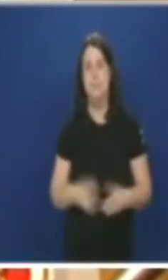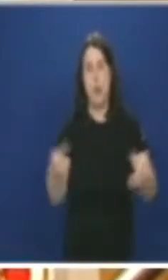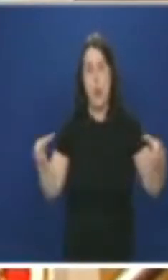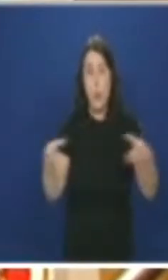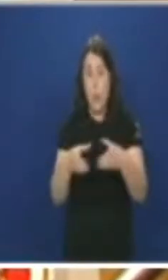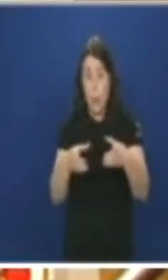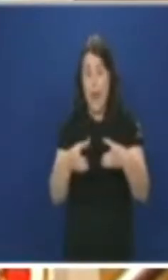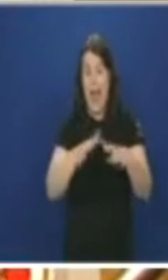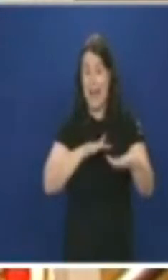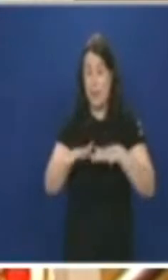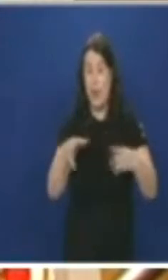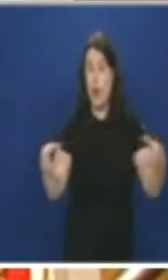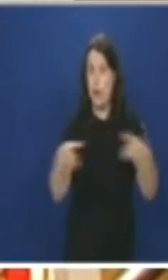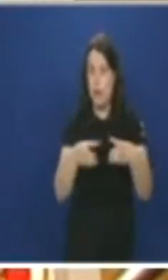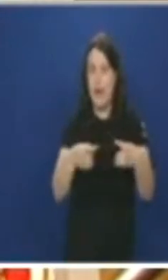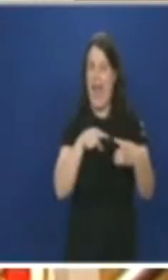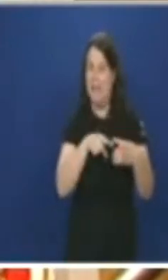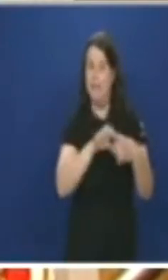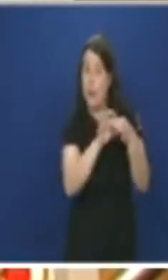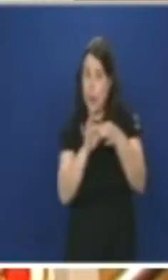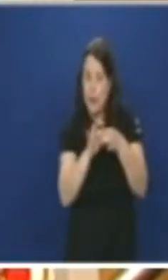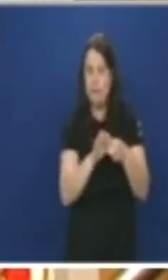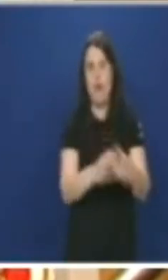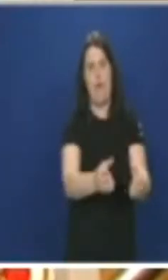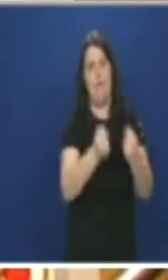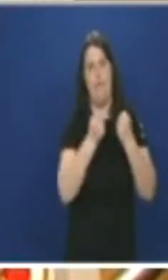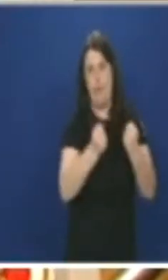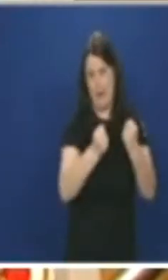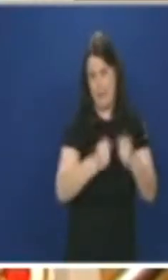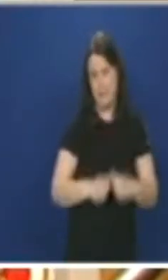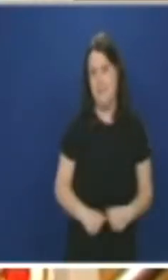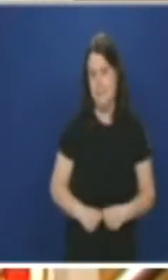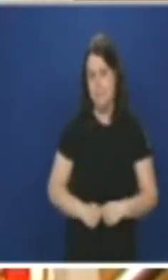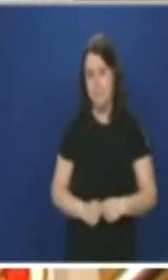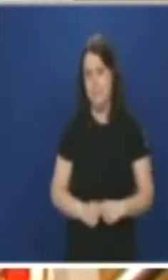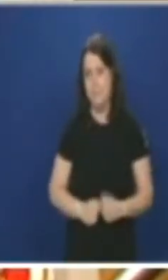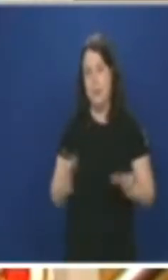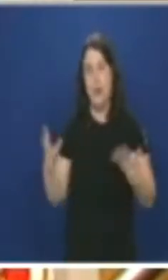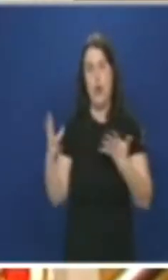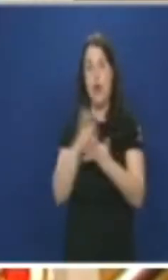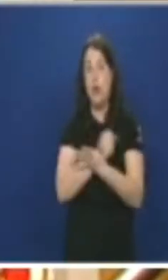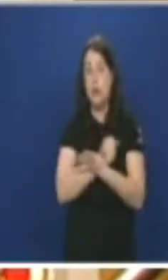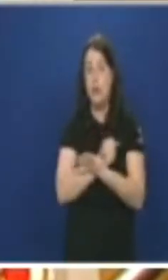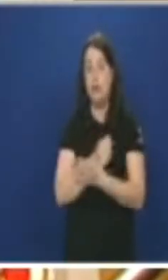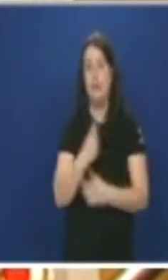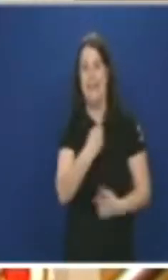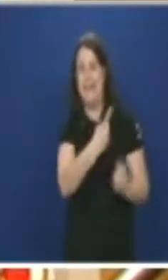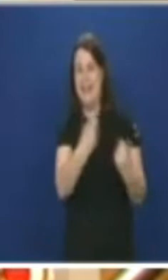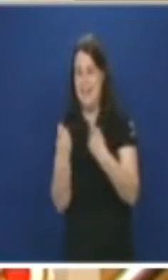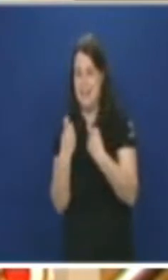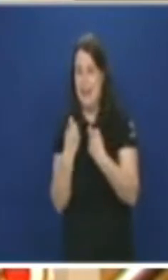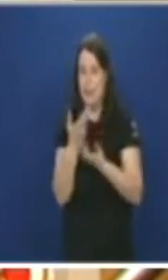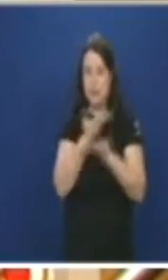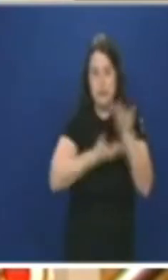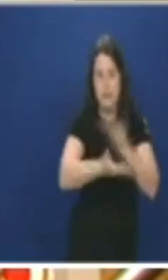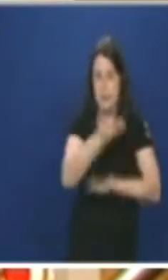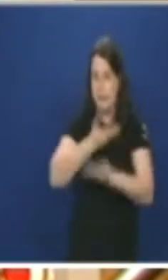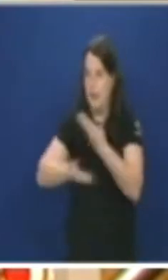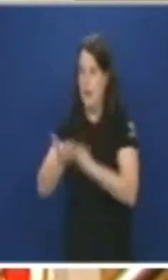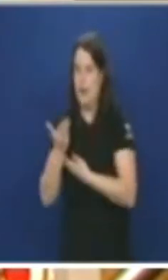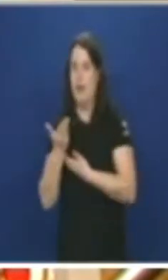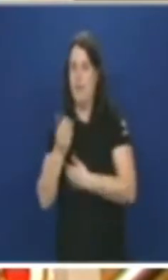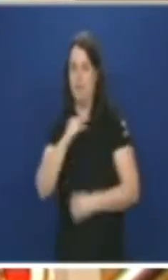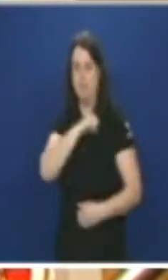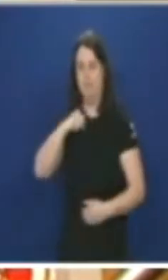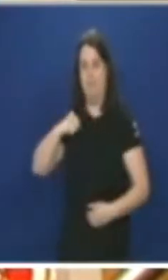colectiva ten unha forza inconmensurable. Todos necesitamos de todos. Non hai